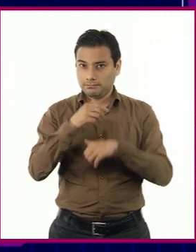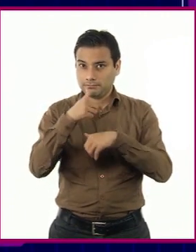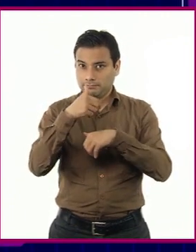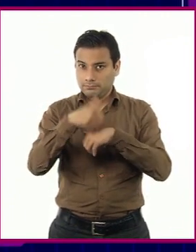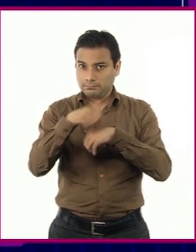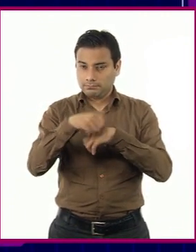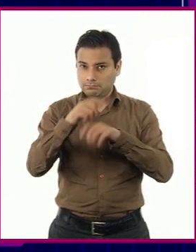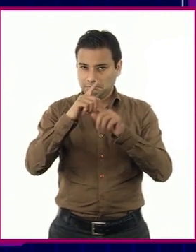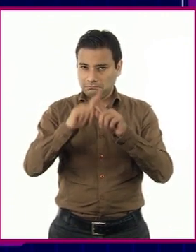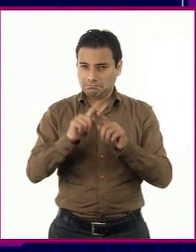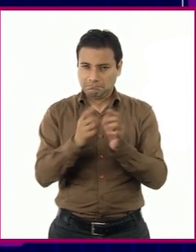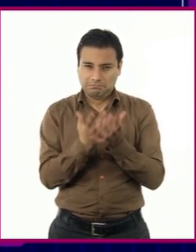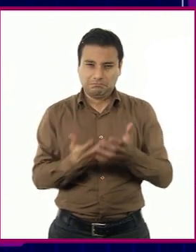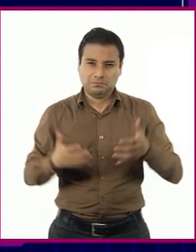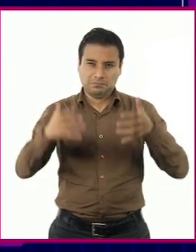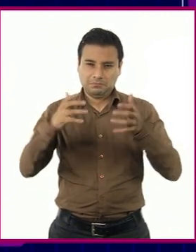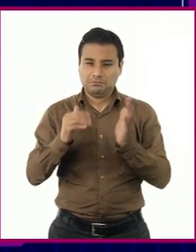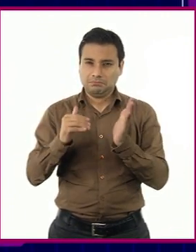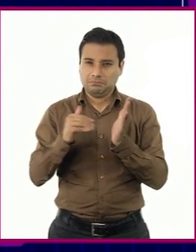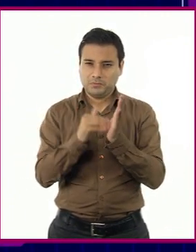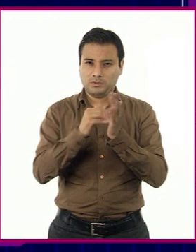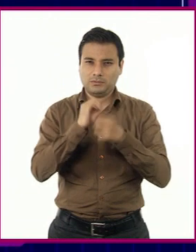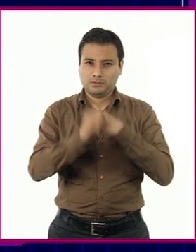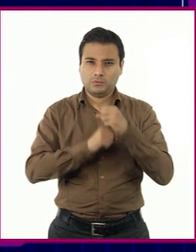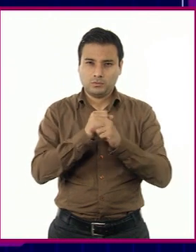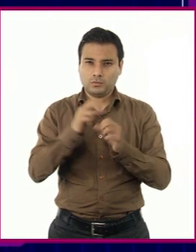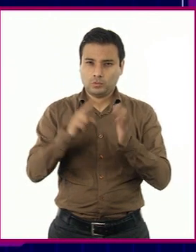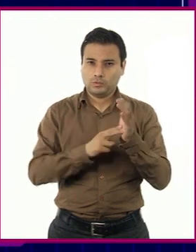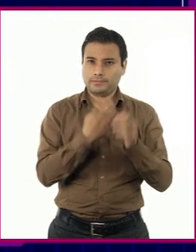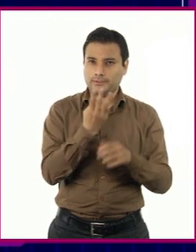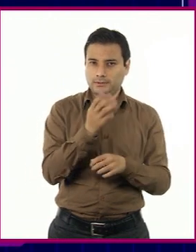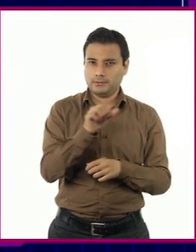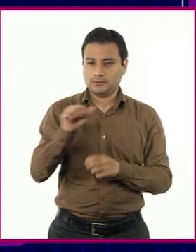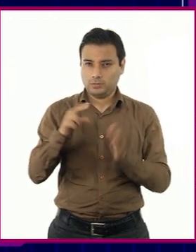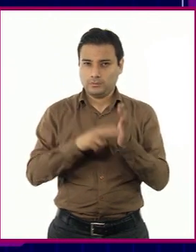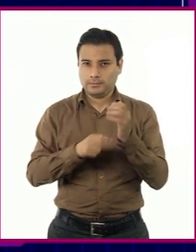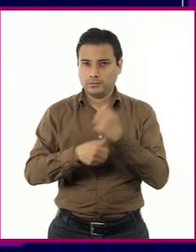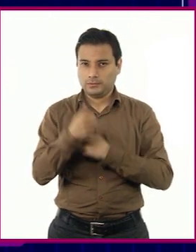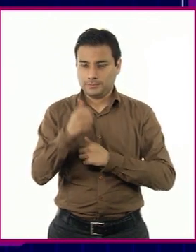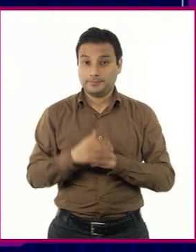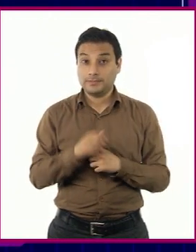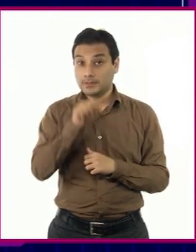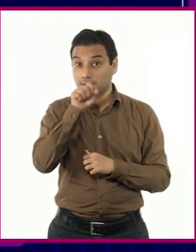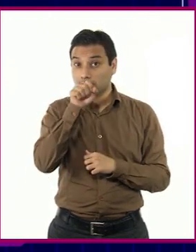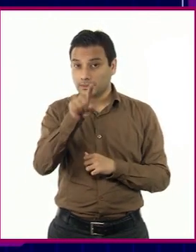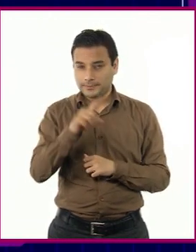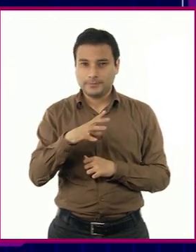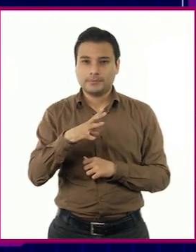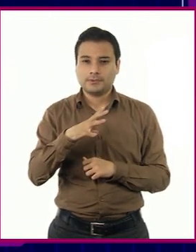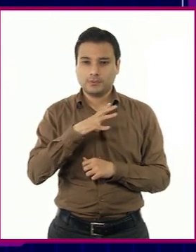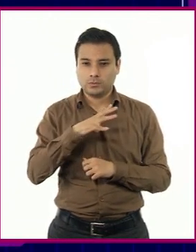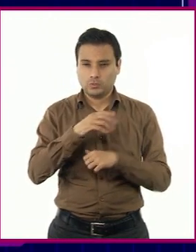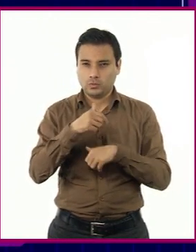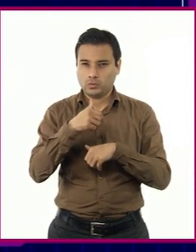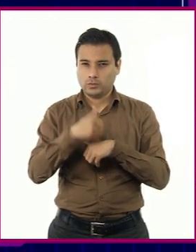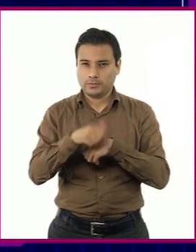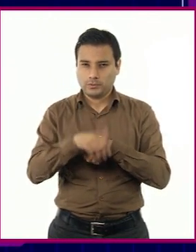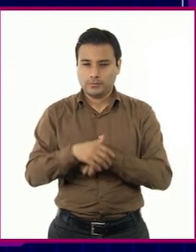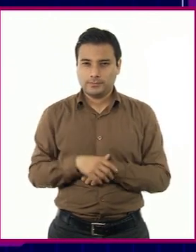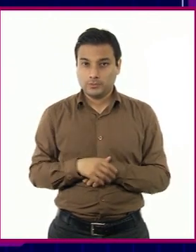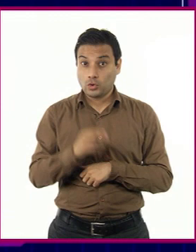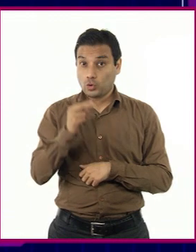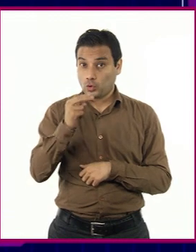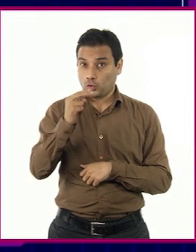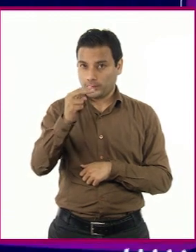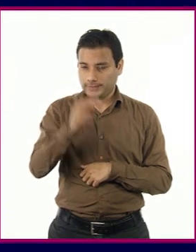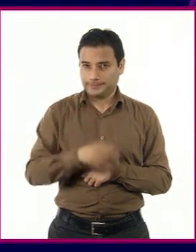producción de millones de barriles diarios por año desde el 2003 al 2011. También se tienen los registros de los datos de la producción para la región